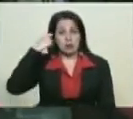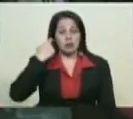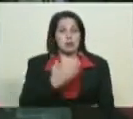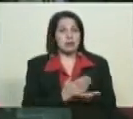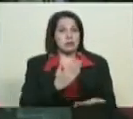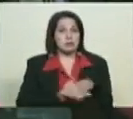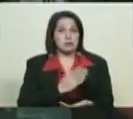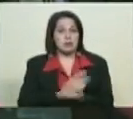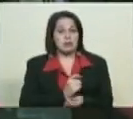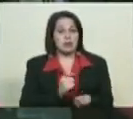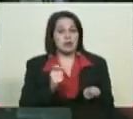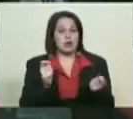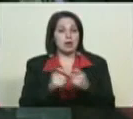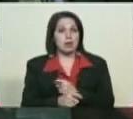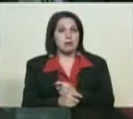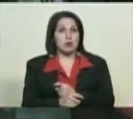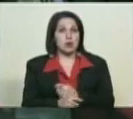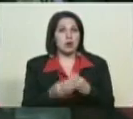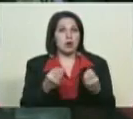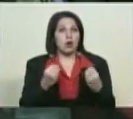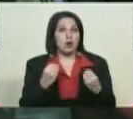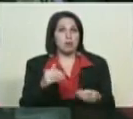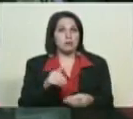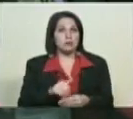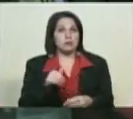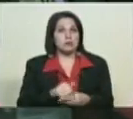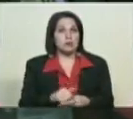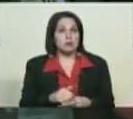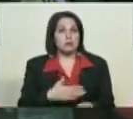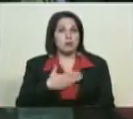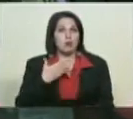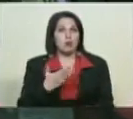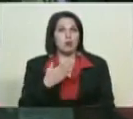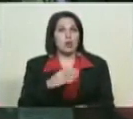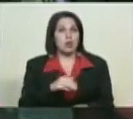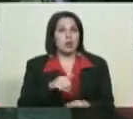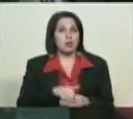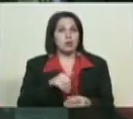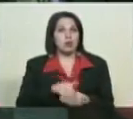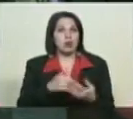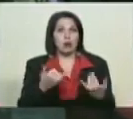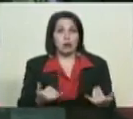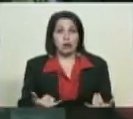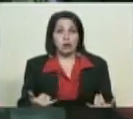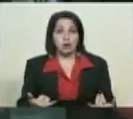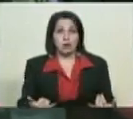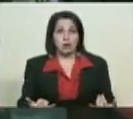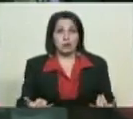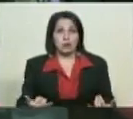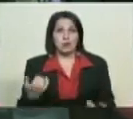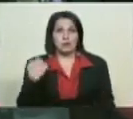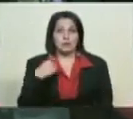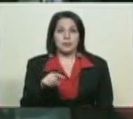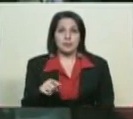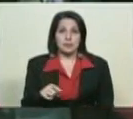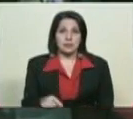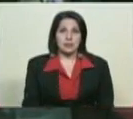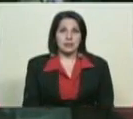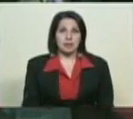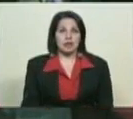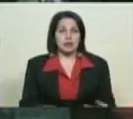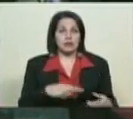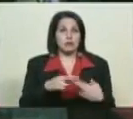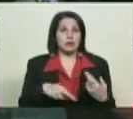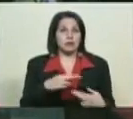las transformaciones que ese Consejo Nacional Electoral, ese poder electoral ahora, ha tenido en